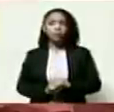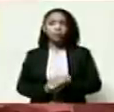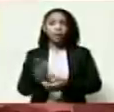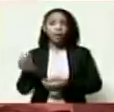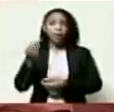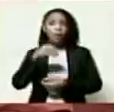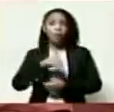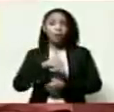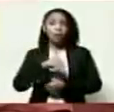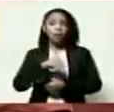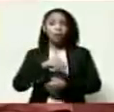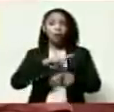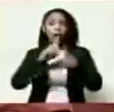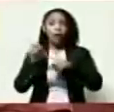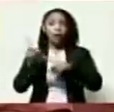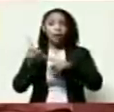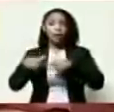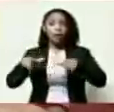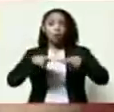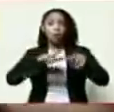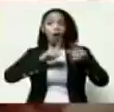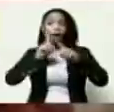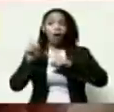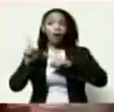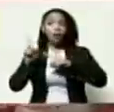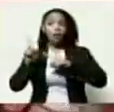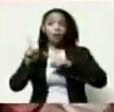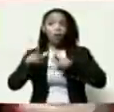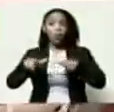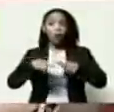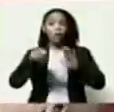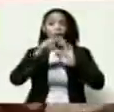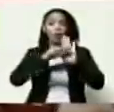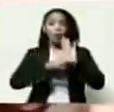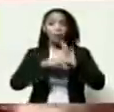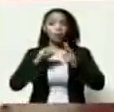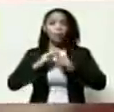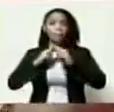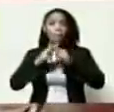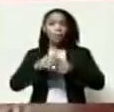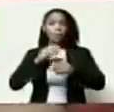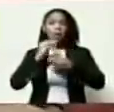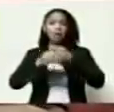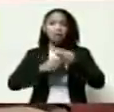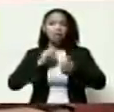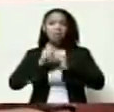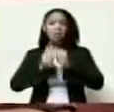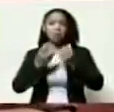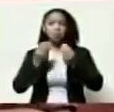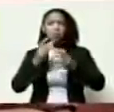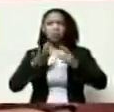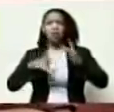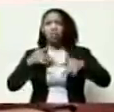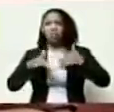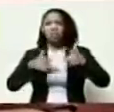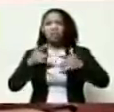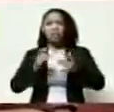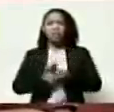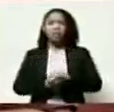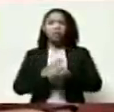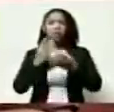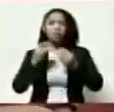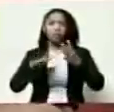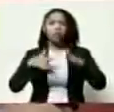Además que esa, ese espacio ahí es un espacio enorme, se presta para hacer deporte, muchas actividades.